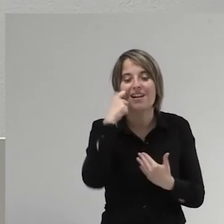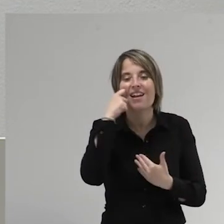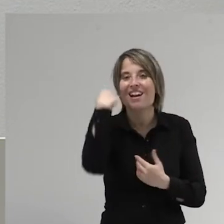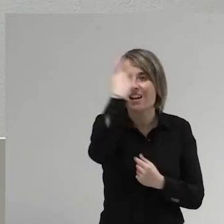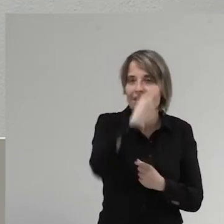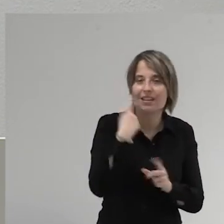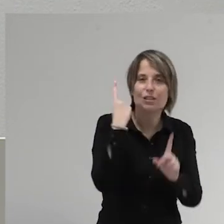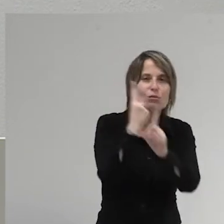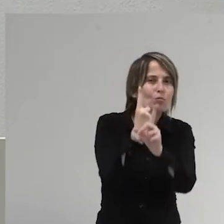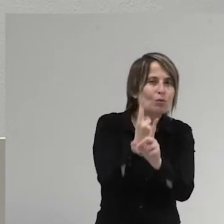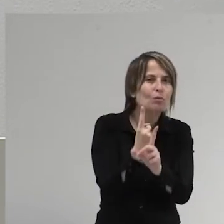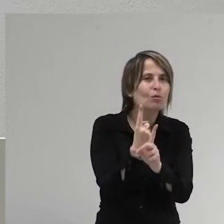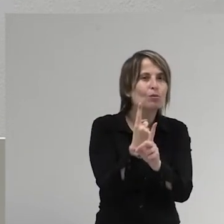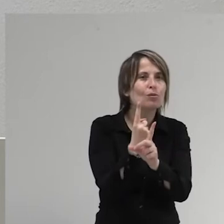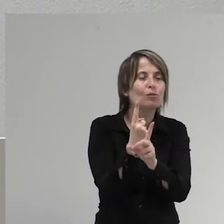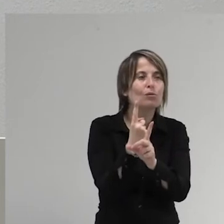términos